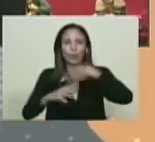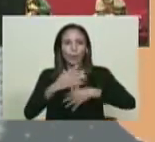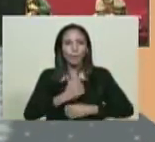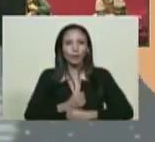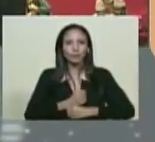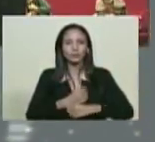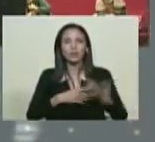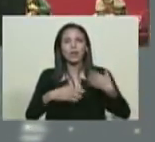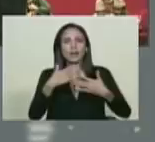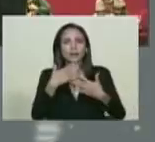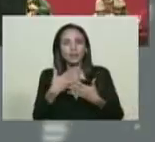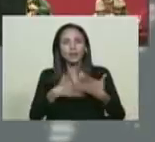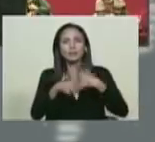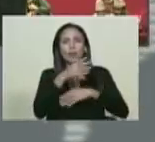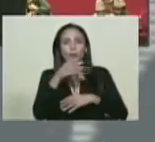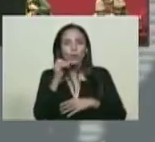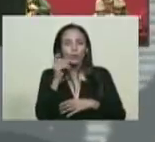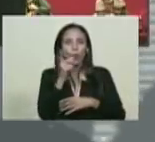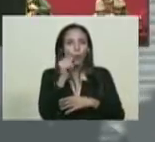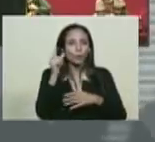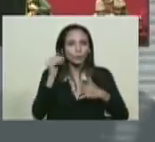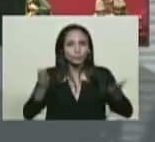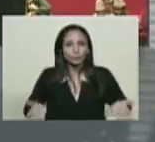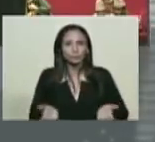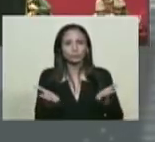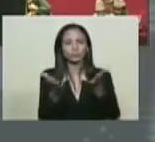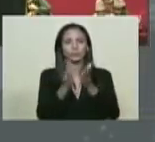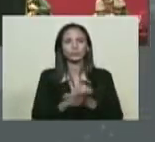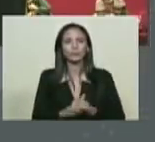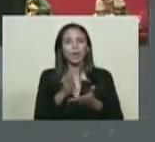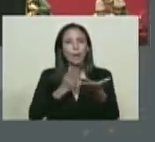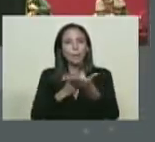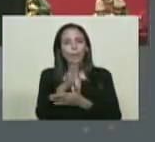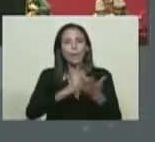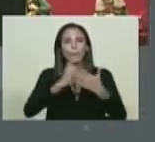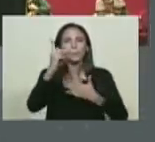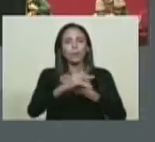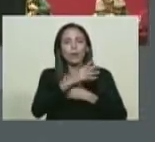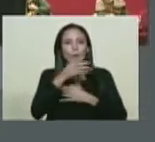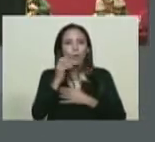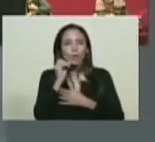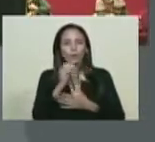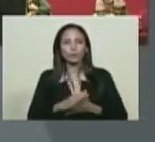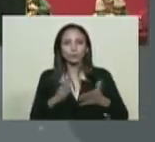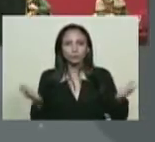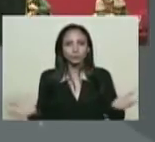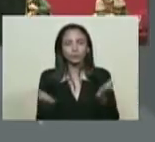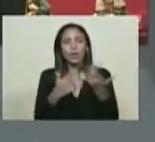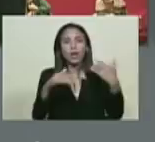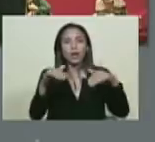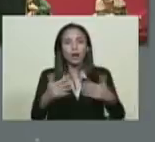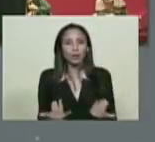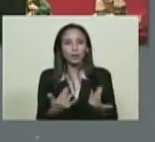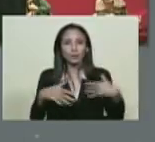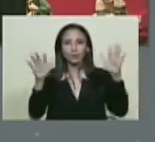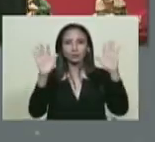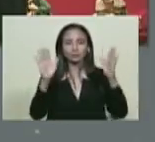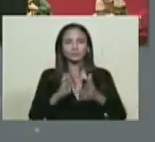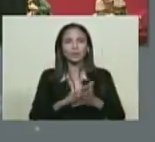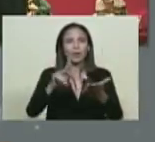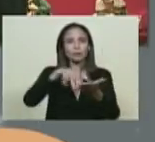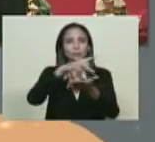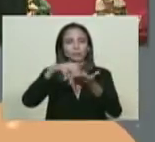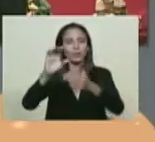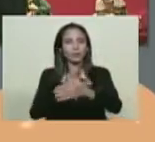victoria. Muchas gracias, jóvenes. Sigan para adelante en el Plan Chamba Juvenil. Vamos a despedirnos con salsa de